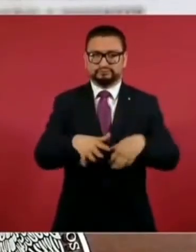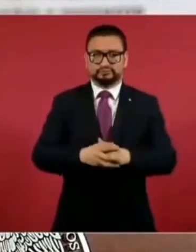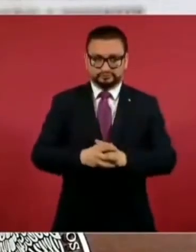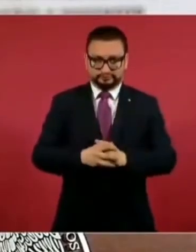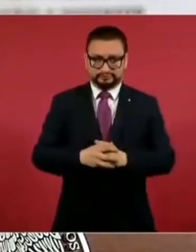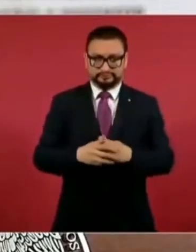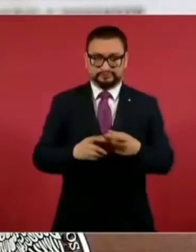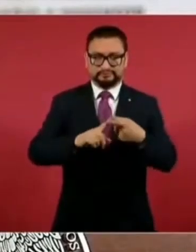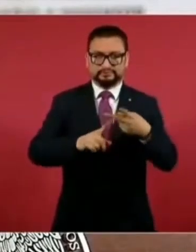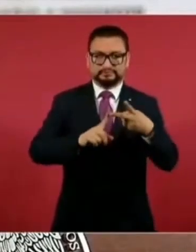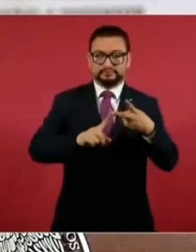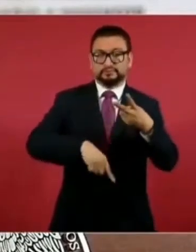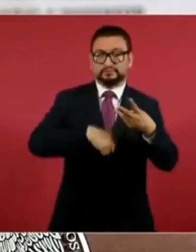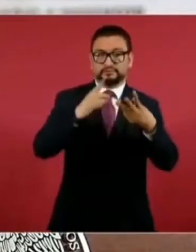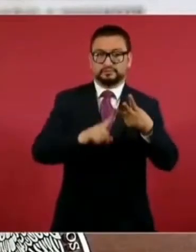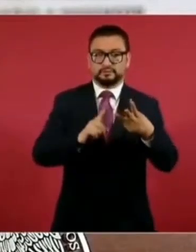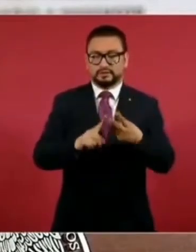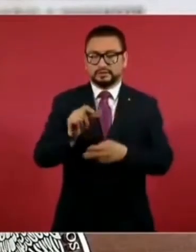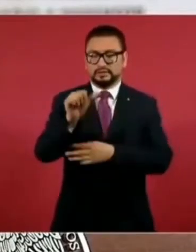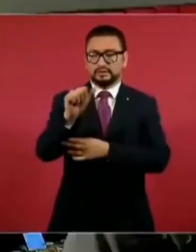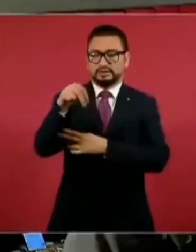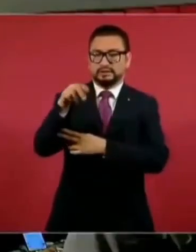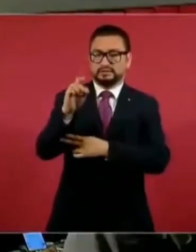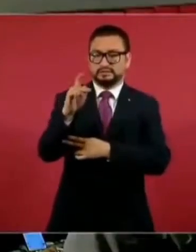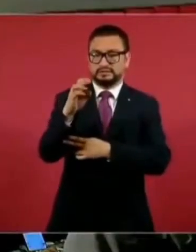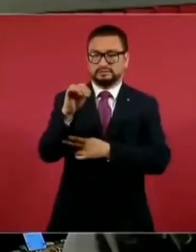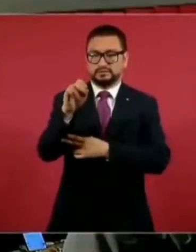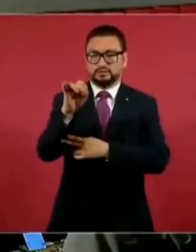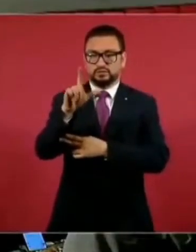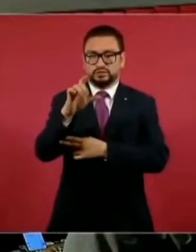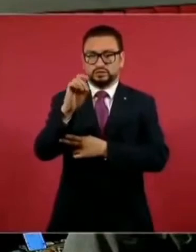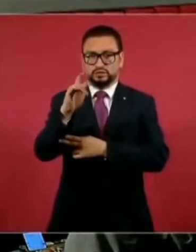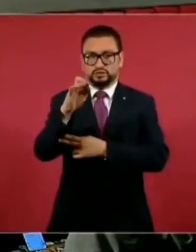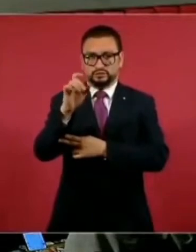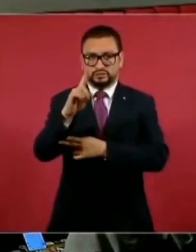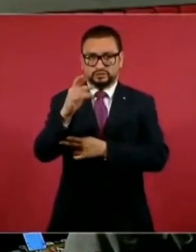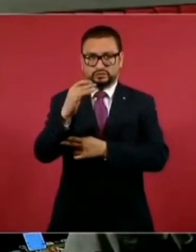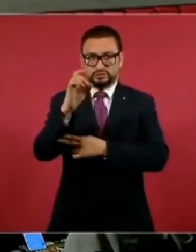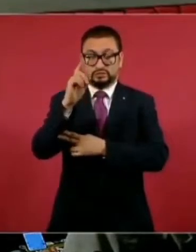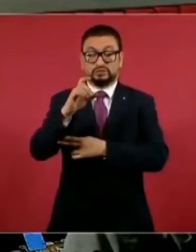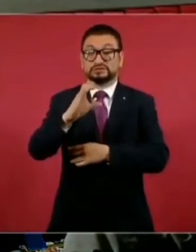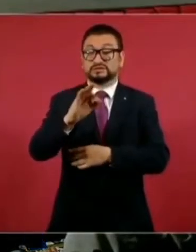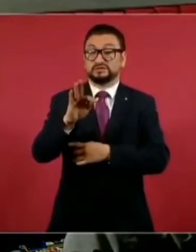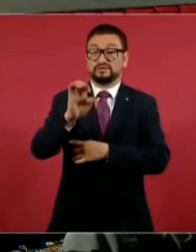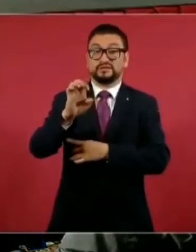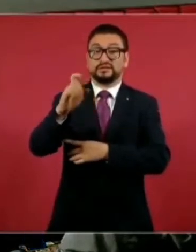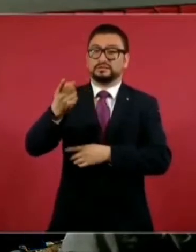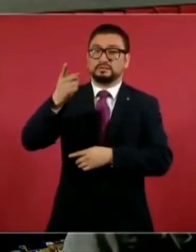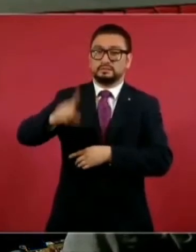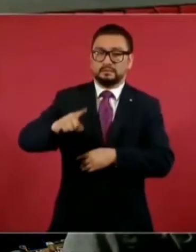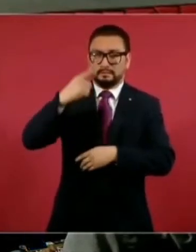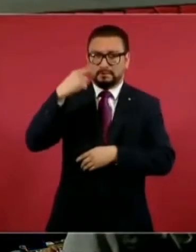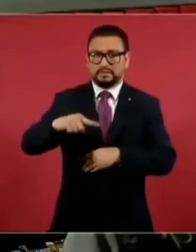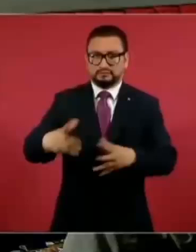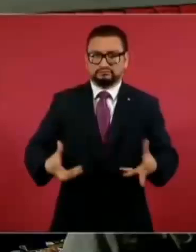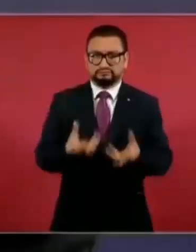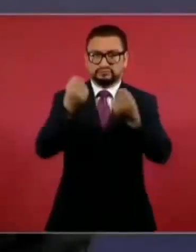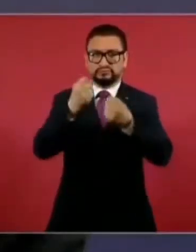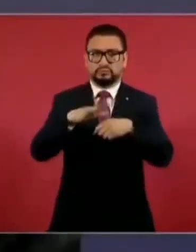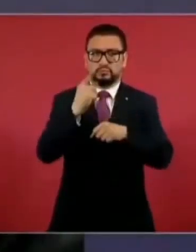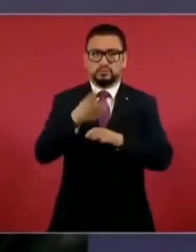Andrés Manuel López Obrador ordenó el rescate de la CFE ante una